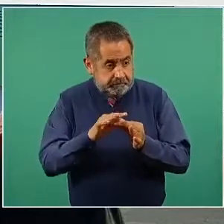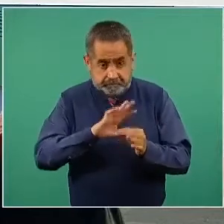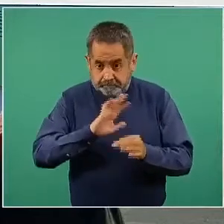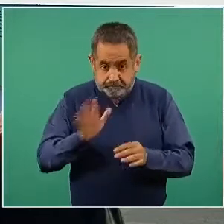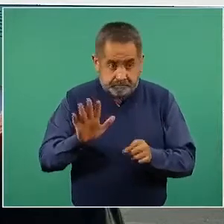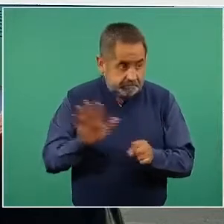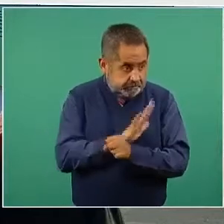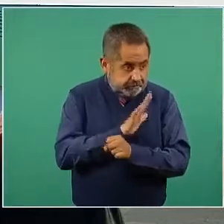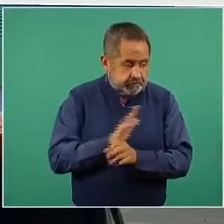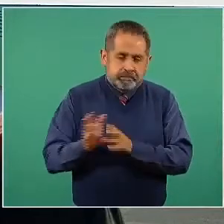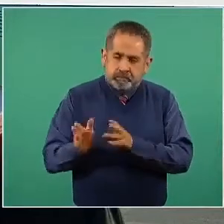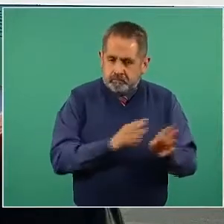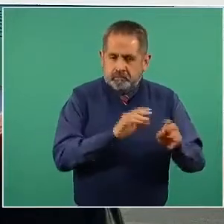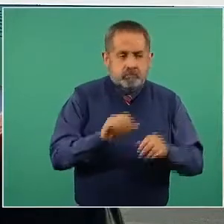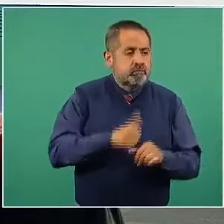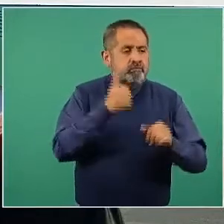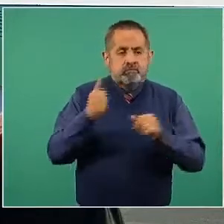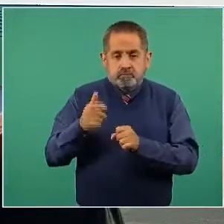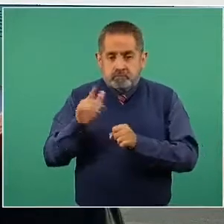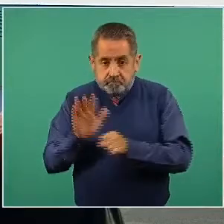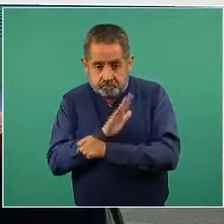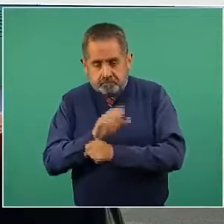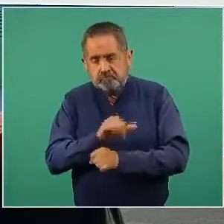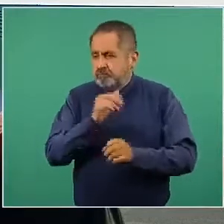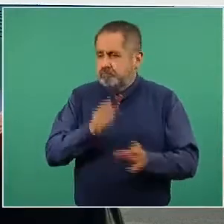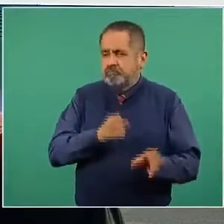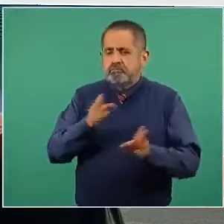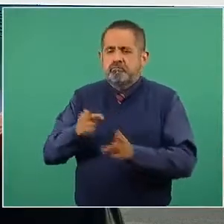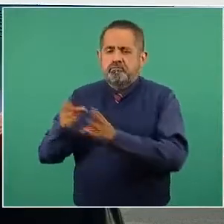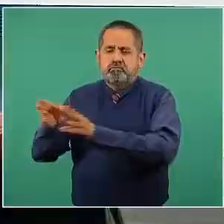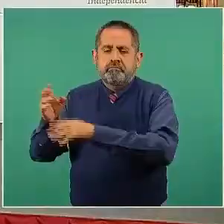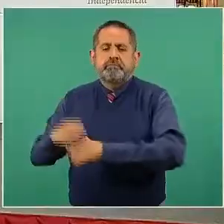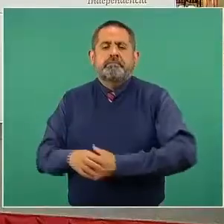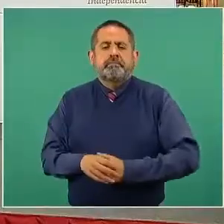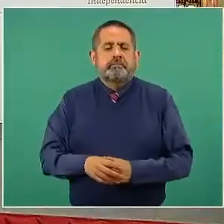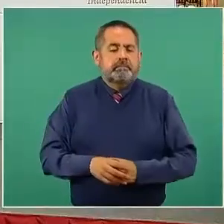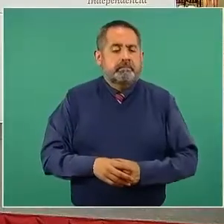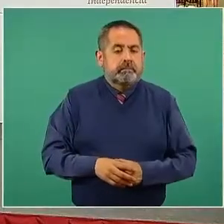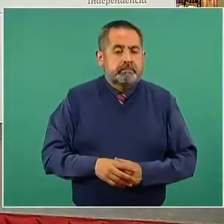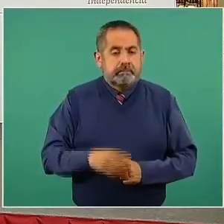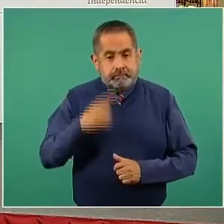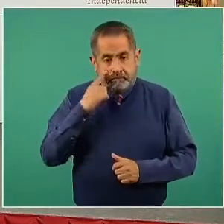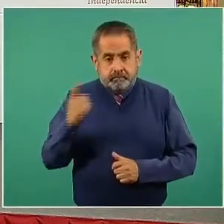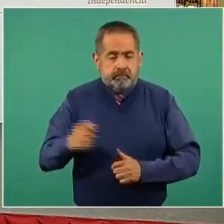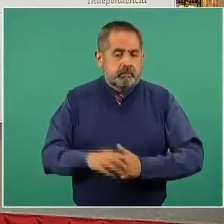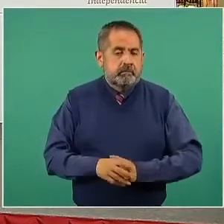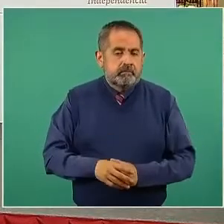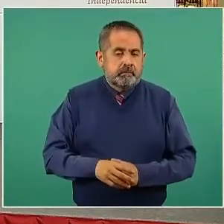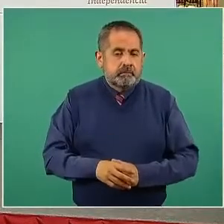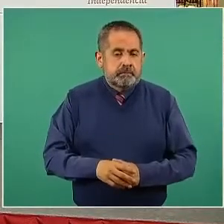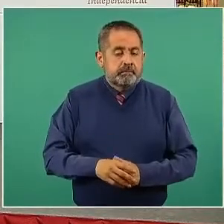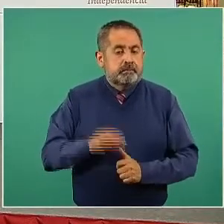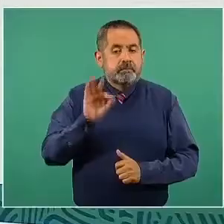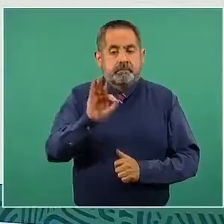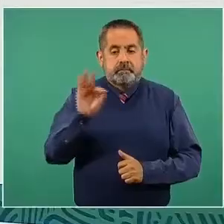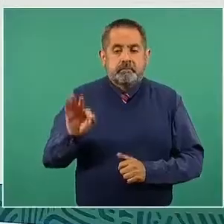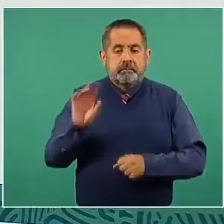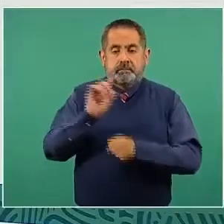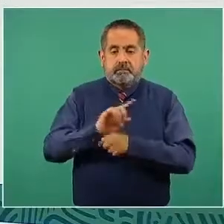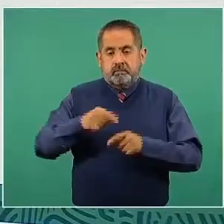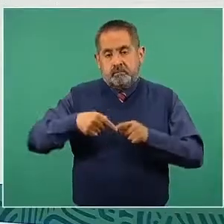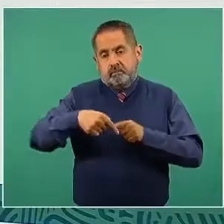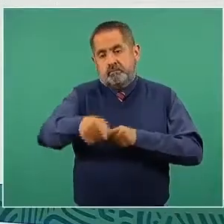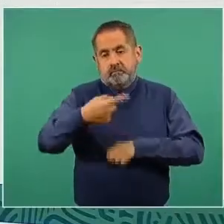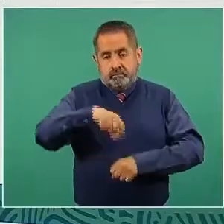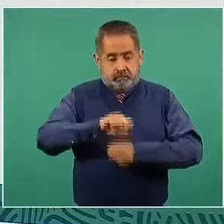de utilizar el embarque correspondiente. Enseguida presentaré el calendario para la siguiente semana, la